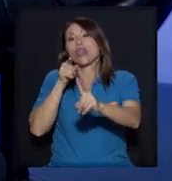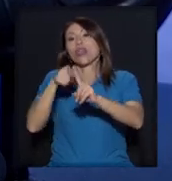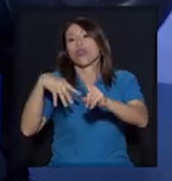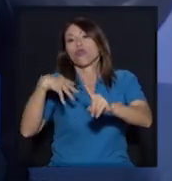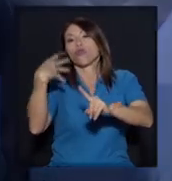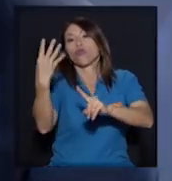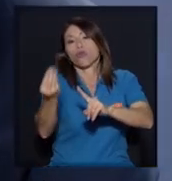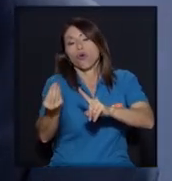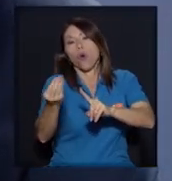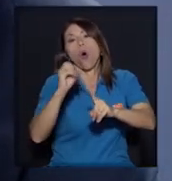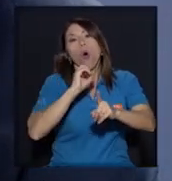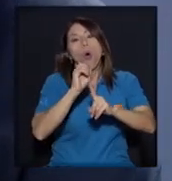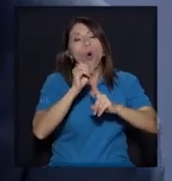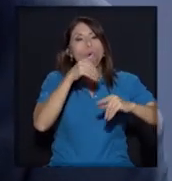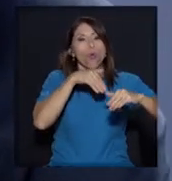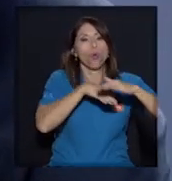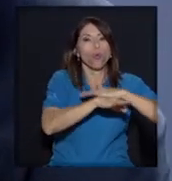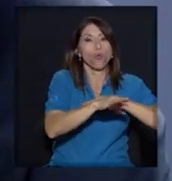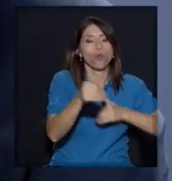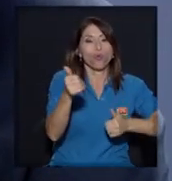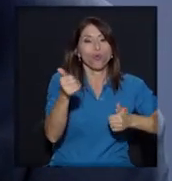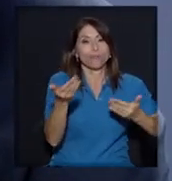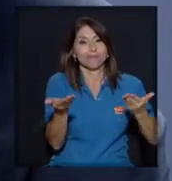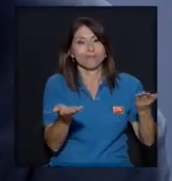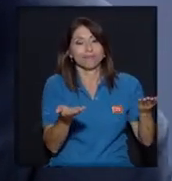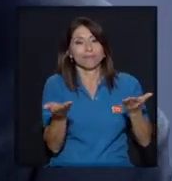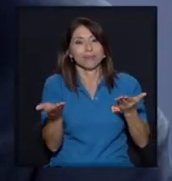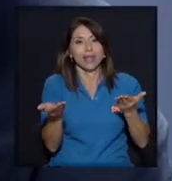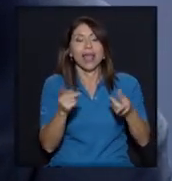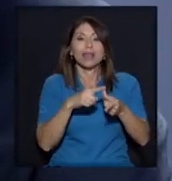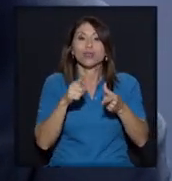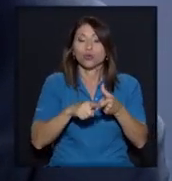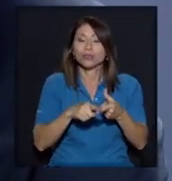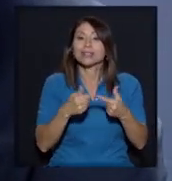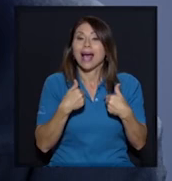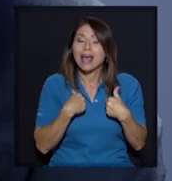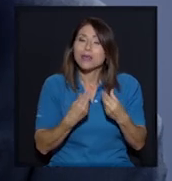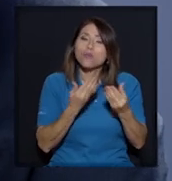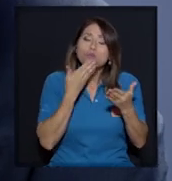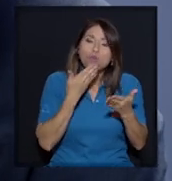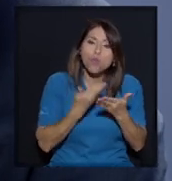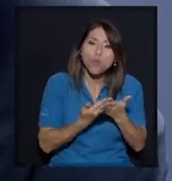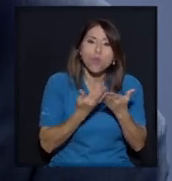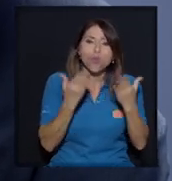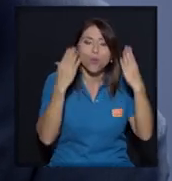mercado local. Entonces, analíticamente hay una riqueza de información